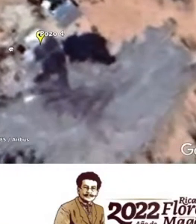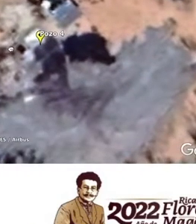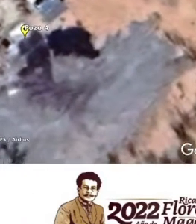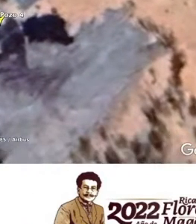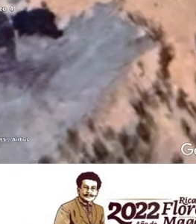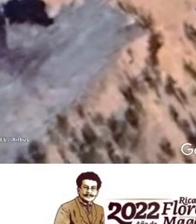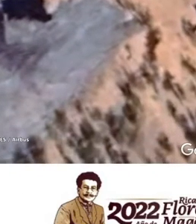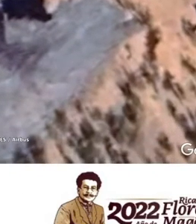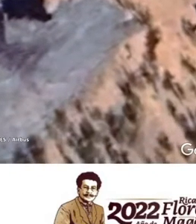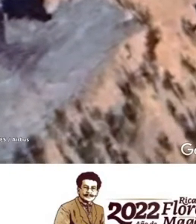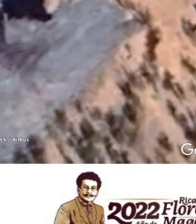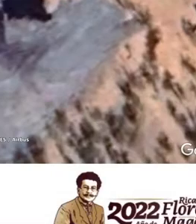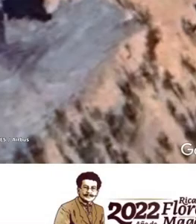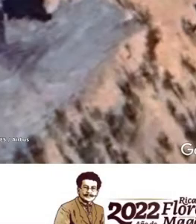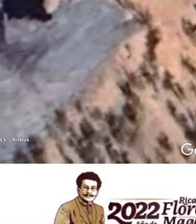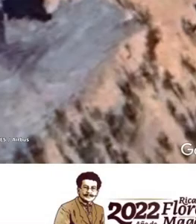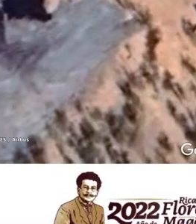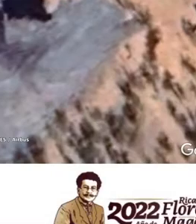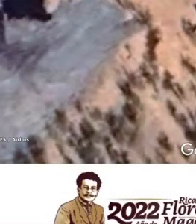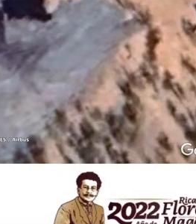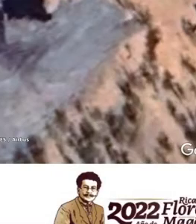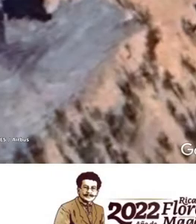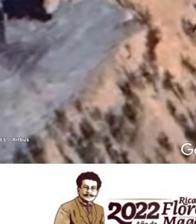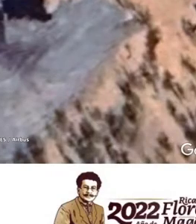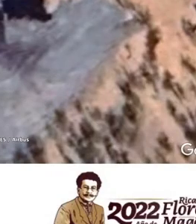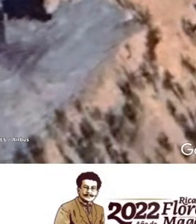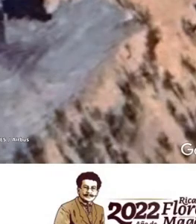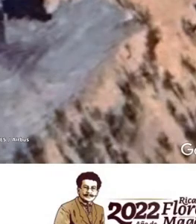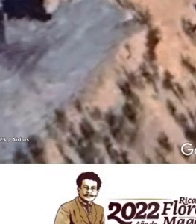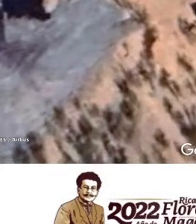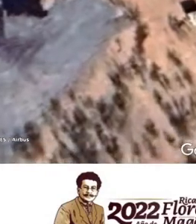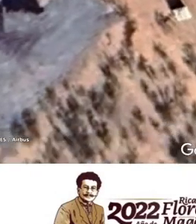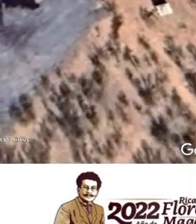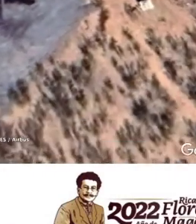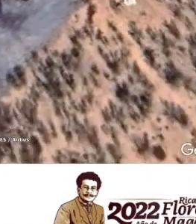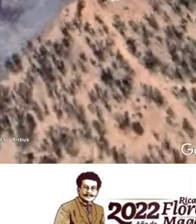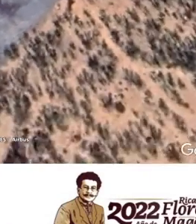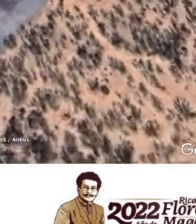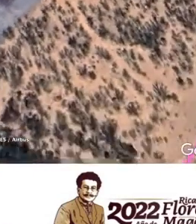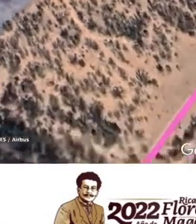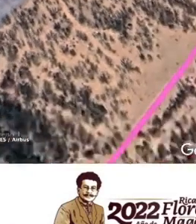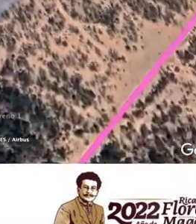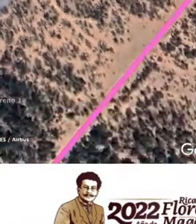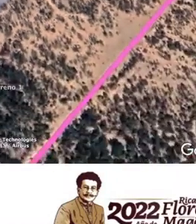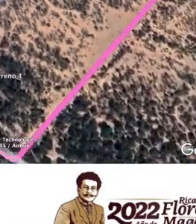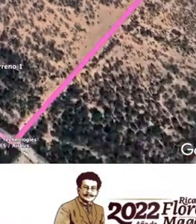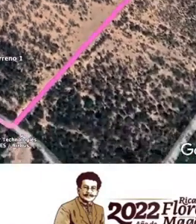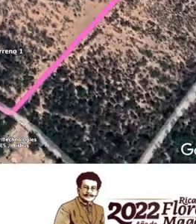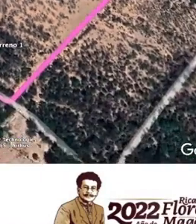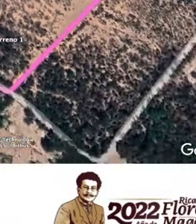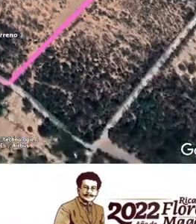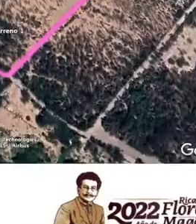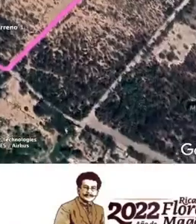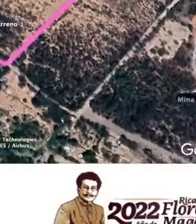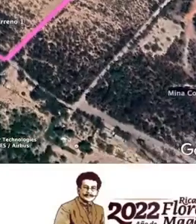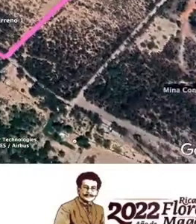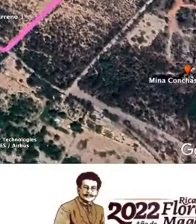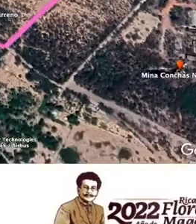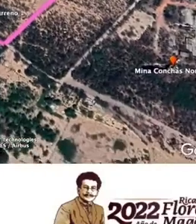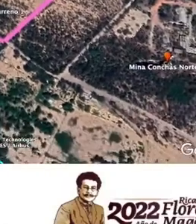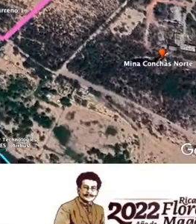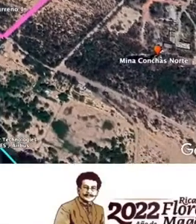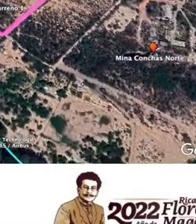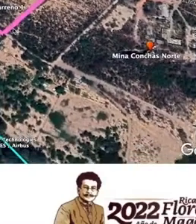que los cuerpos de búsqueda y rescate puedan ingresar de manera segura a la mina. Asimismo, se observa